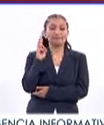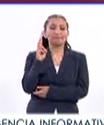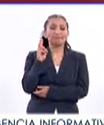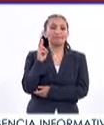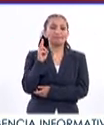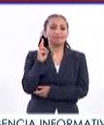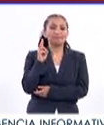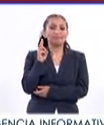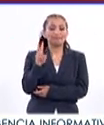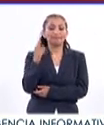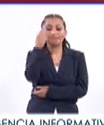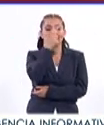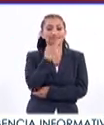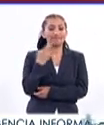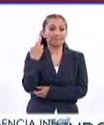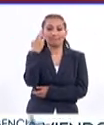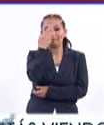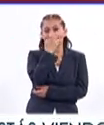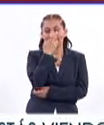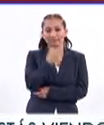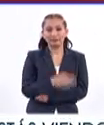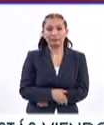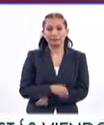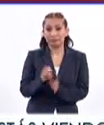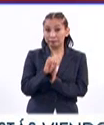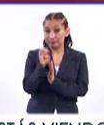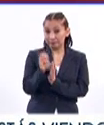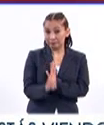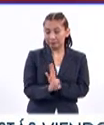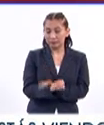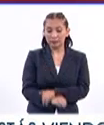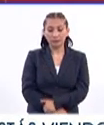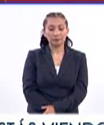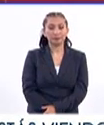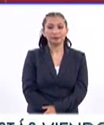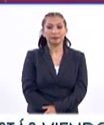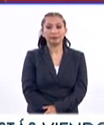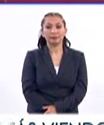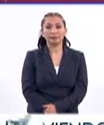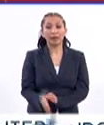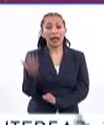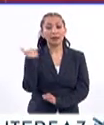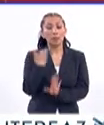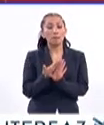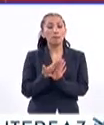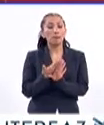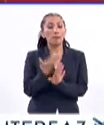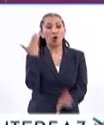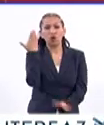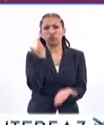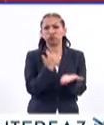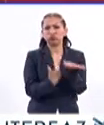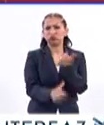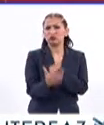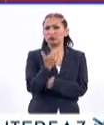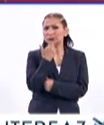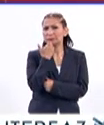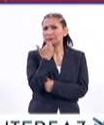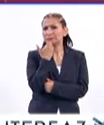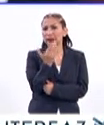de una revisión. Por ejemplo, eran muy exitosas